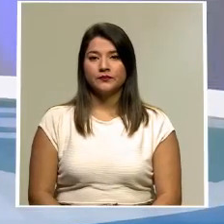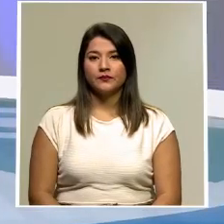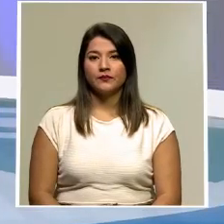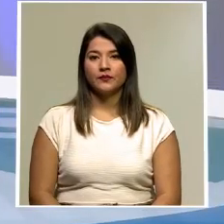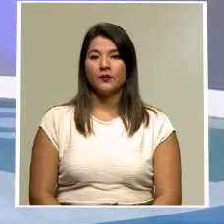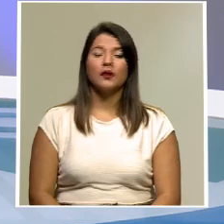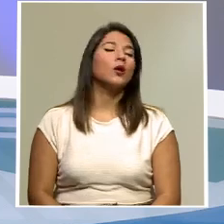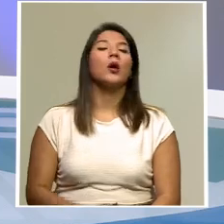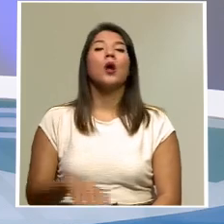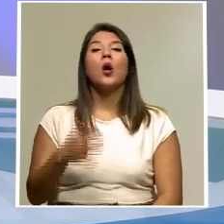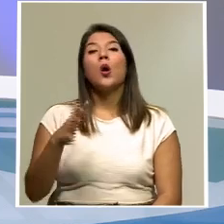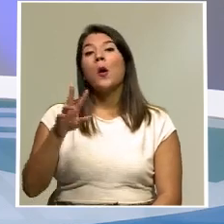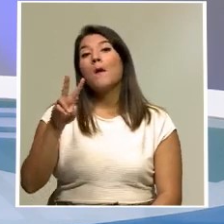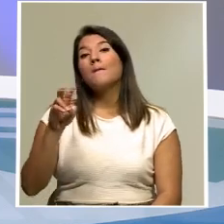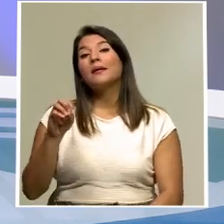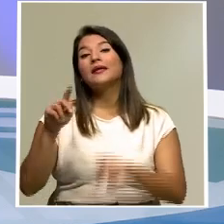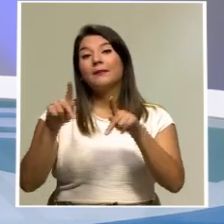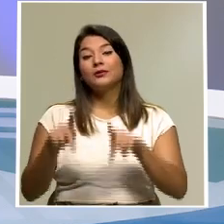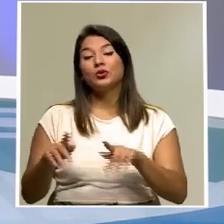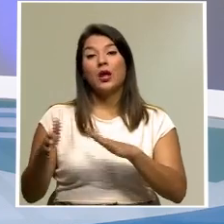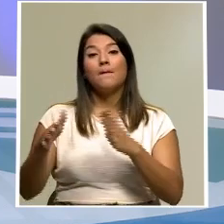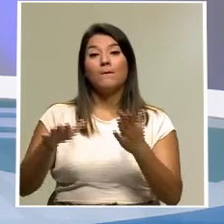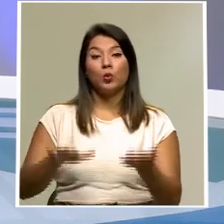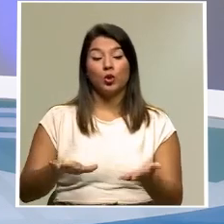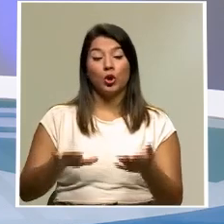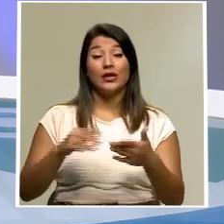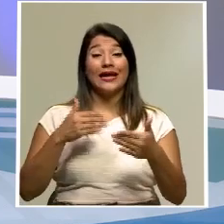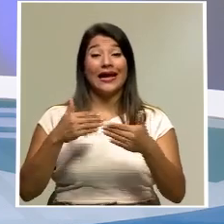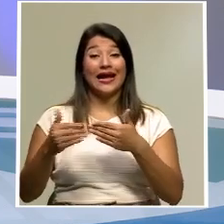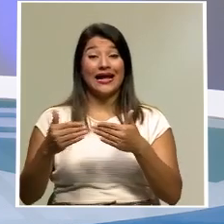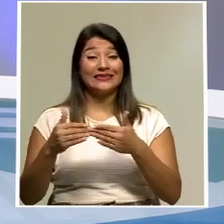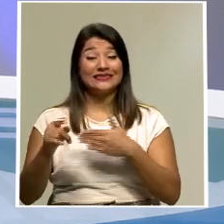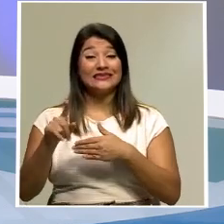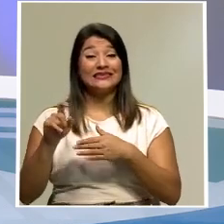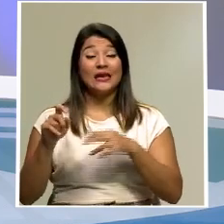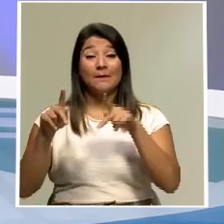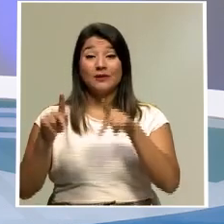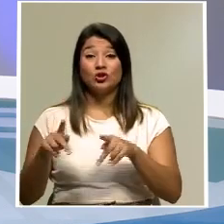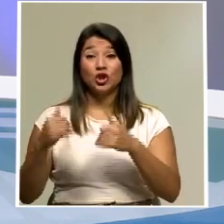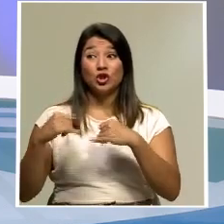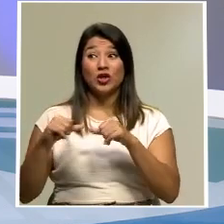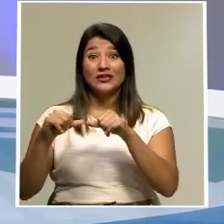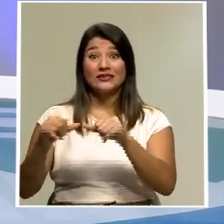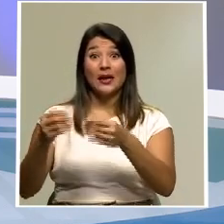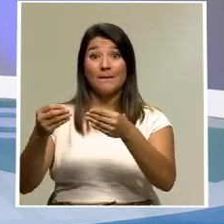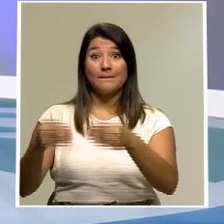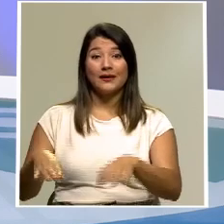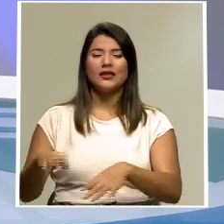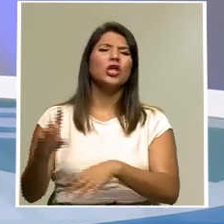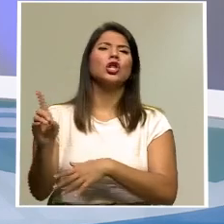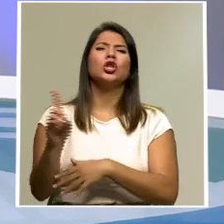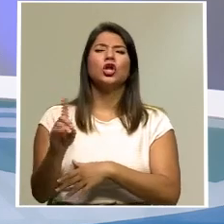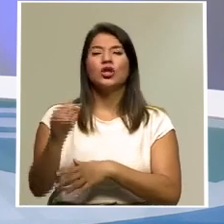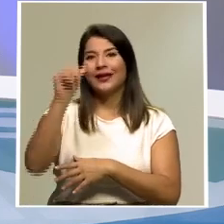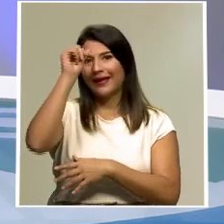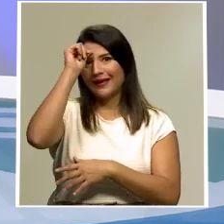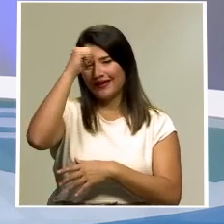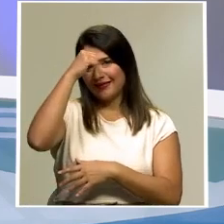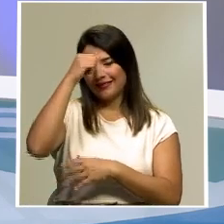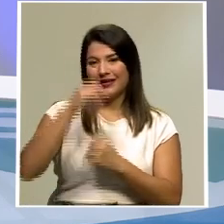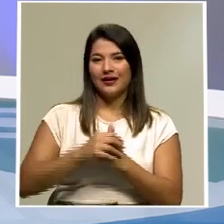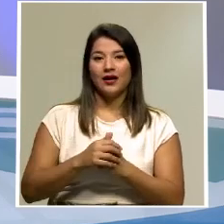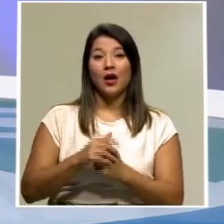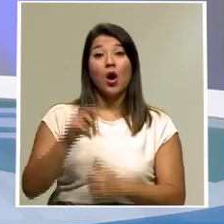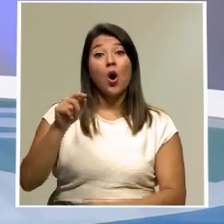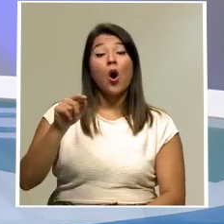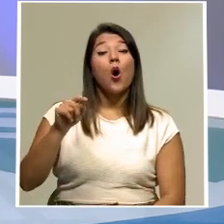Una veintena de personas murió y casi un centenar sigue desaparecida en el oeste de India este